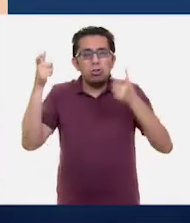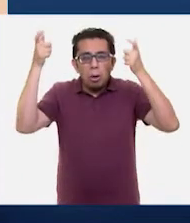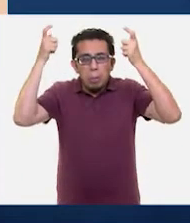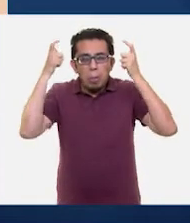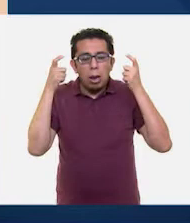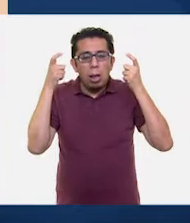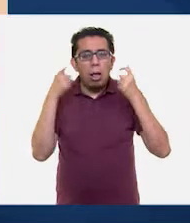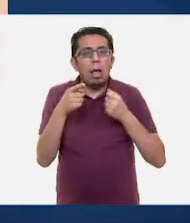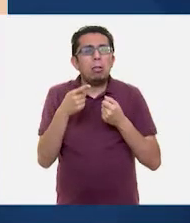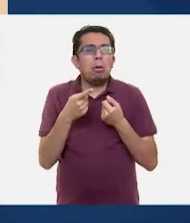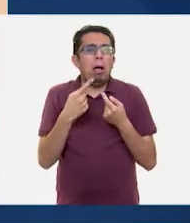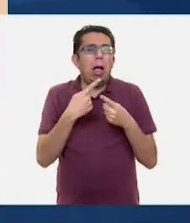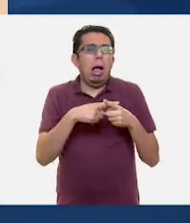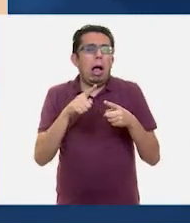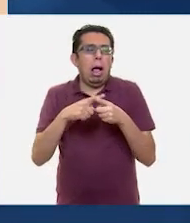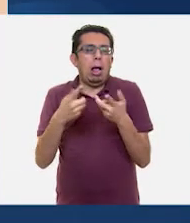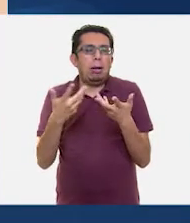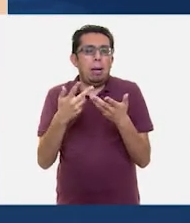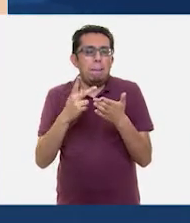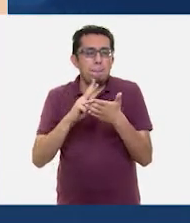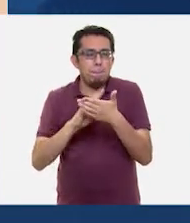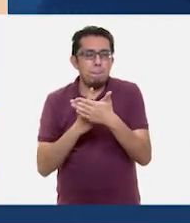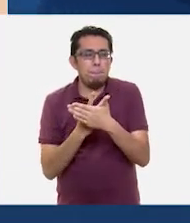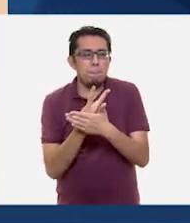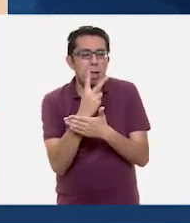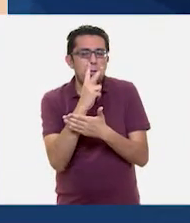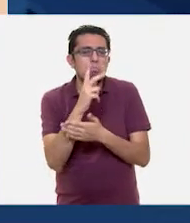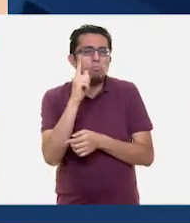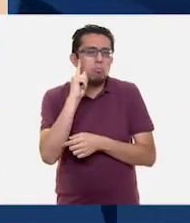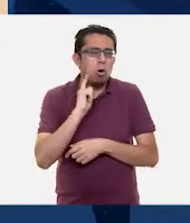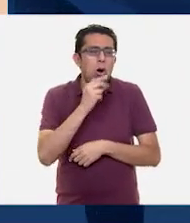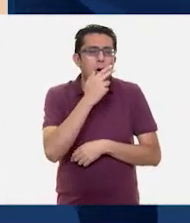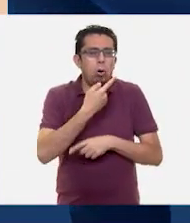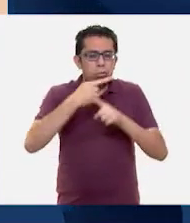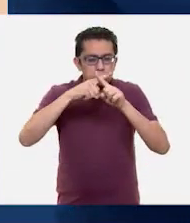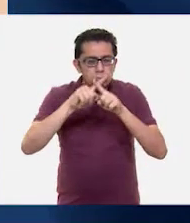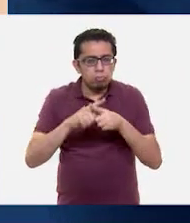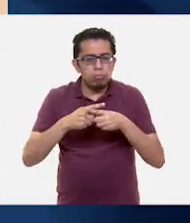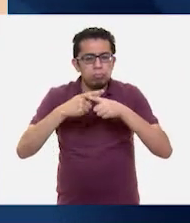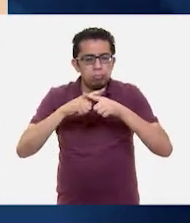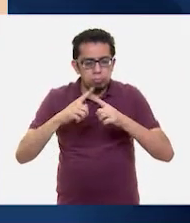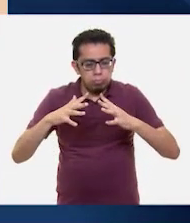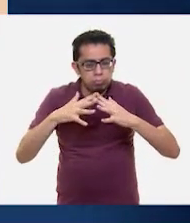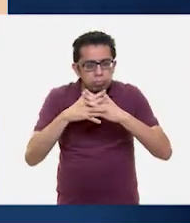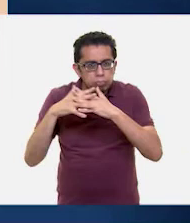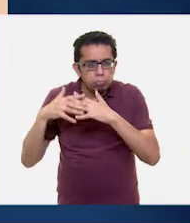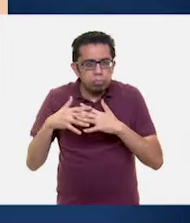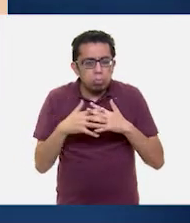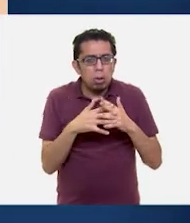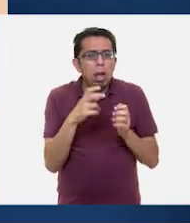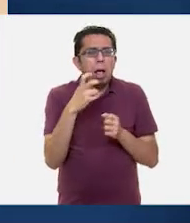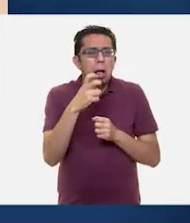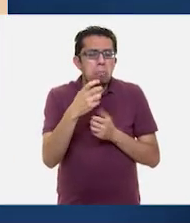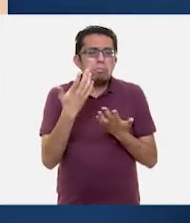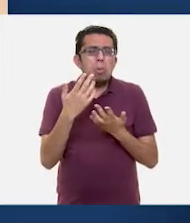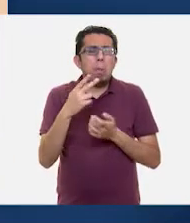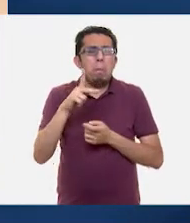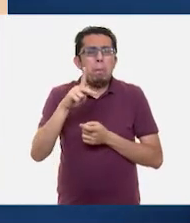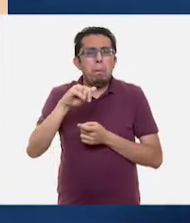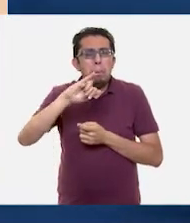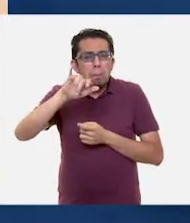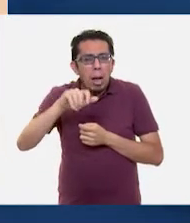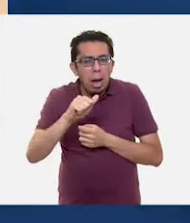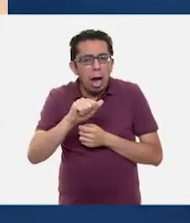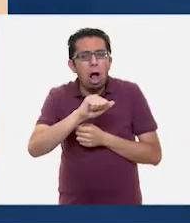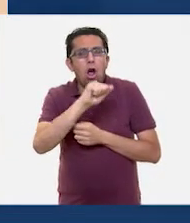sombreros de fibras naturales son tejidos por hombres, mujeres, niñas y niños. Algunos son hechos con paja y otros